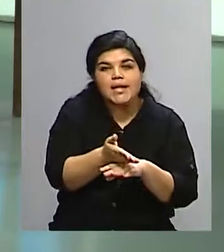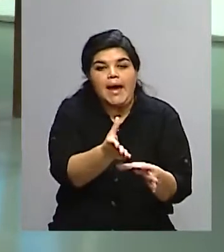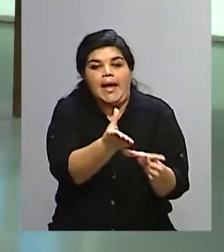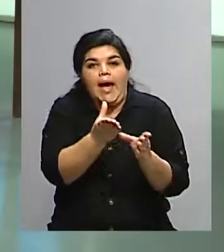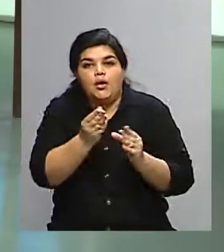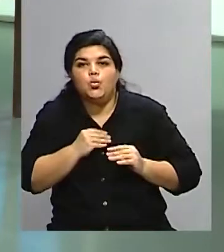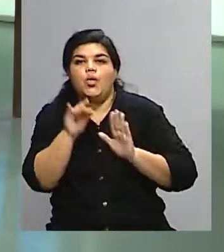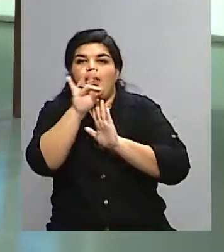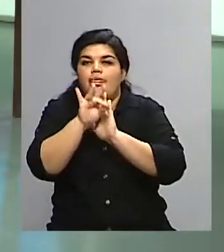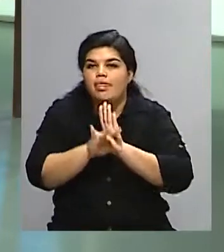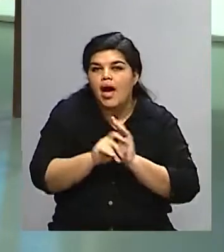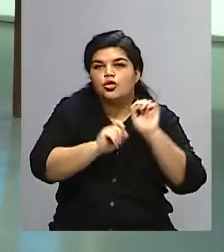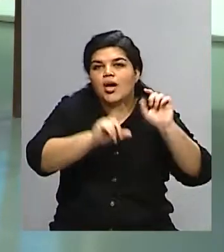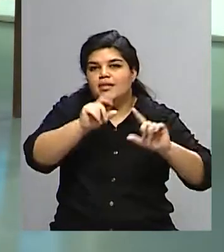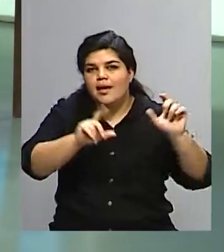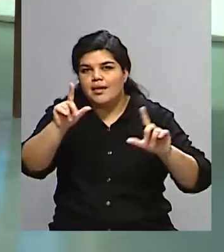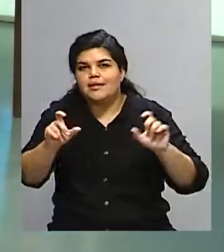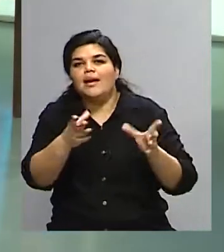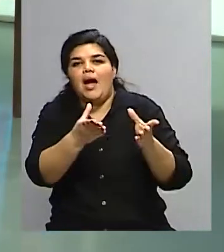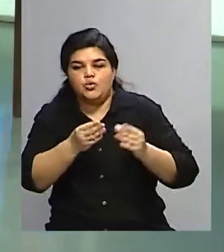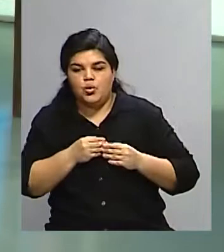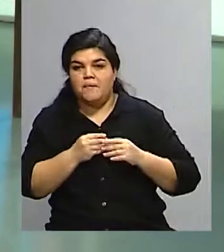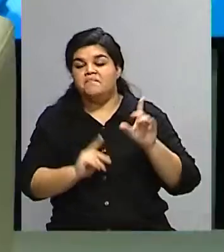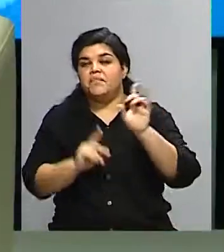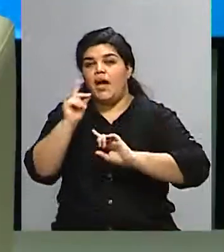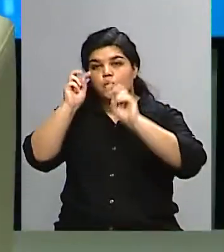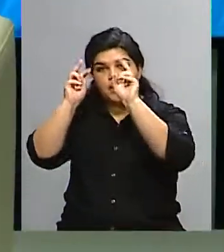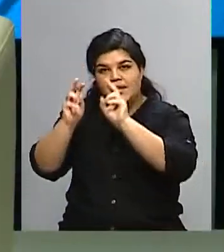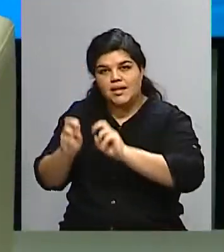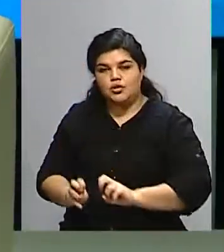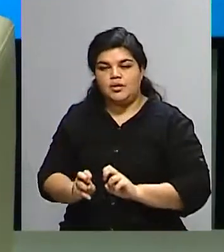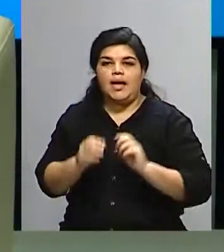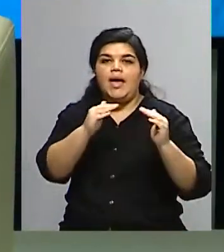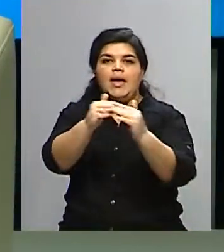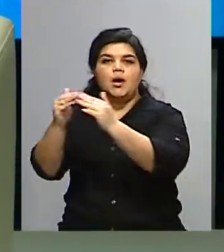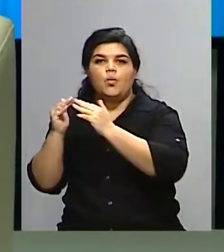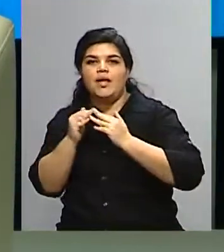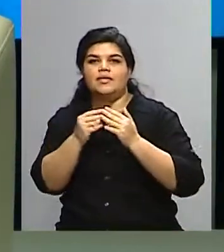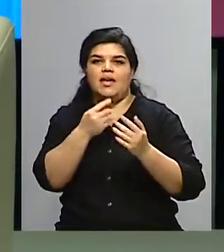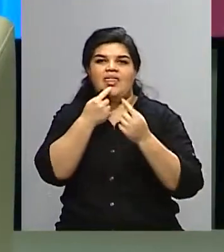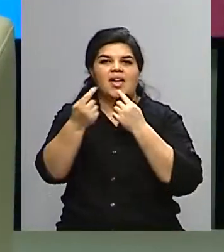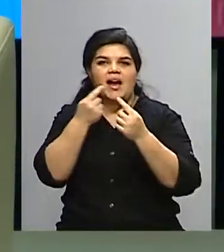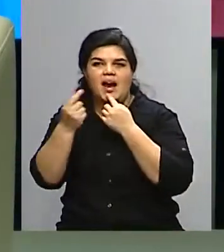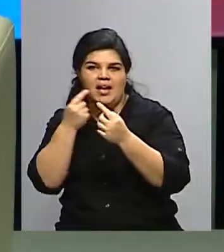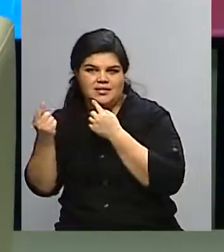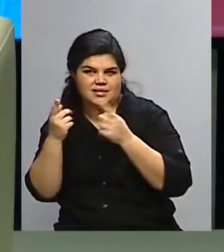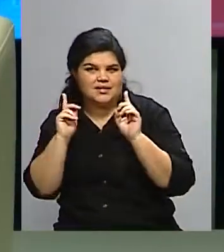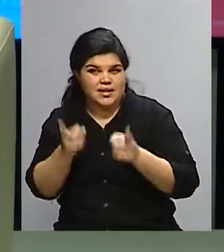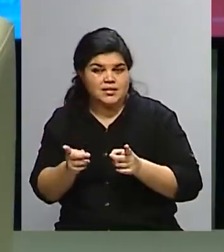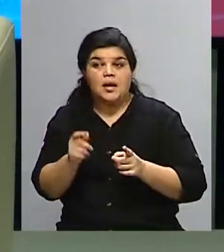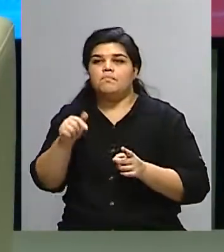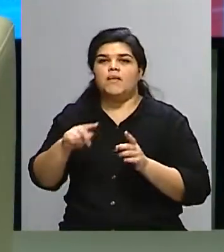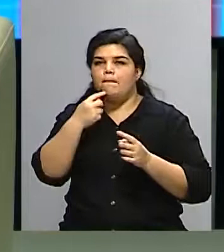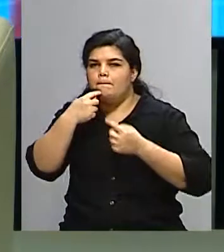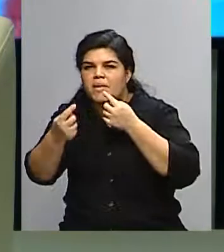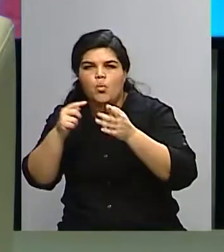estadística. Exactamente. Hay algunos estudios, como la encuesta permanente de hogares, que hace algunas preguntas